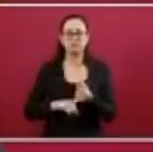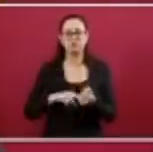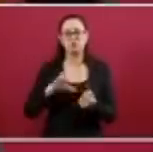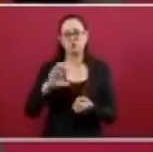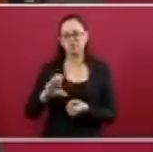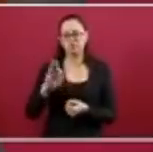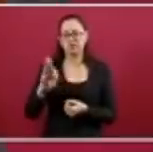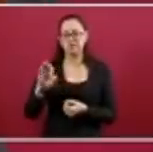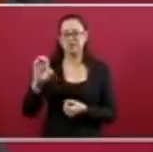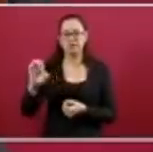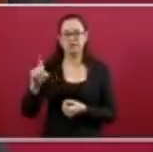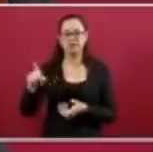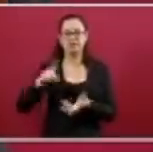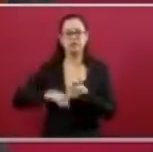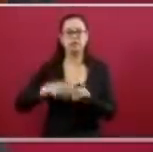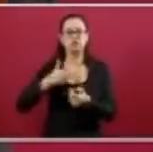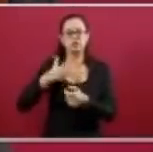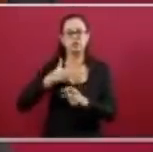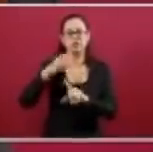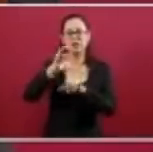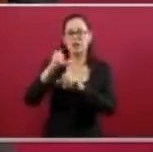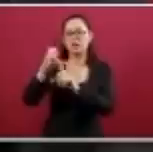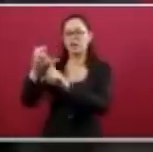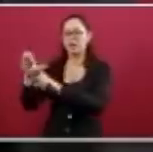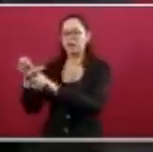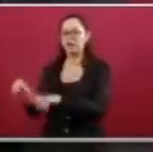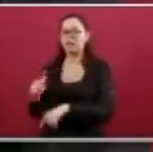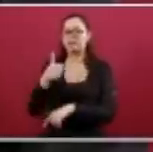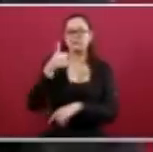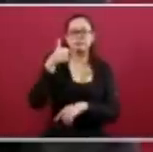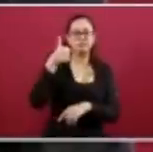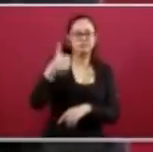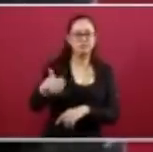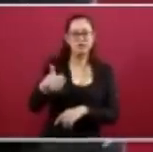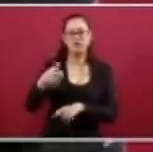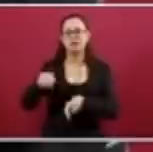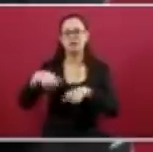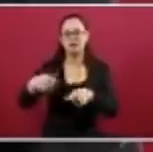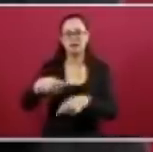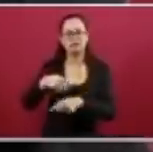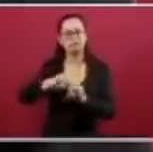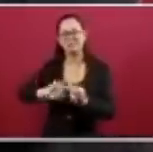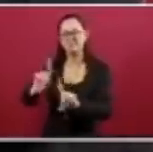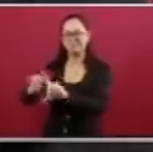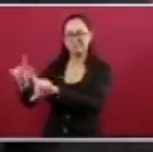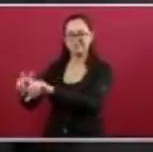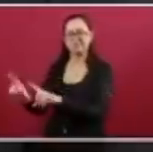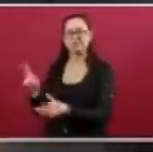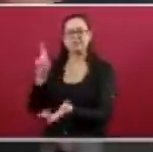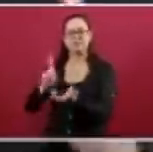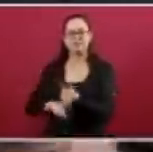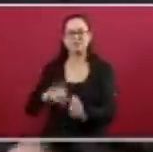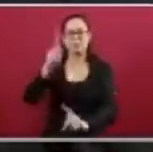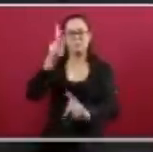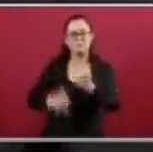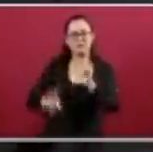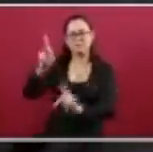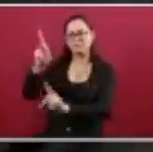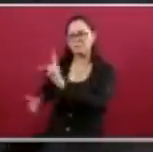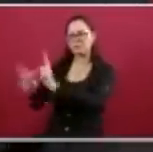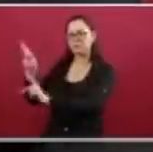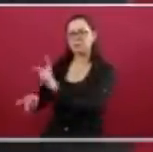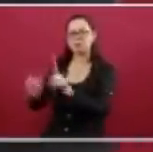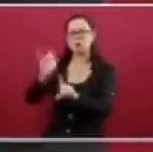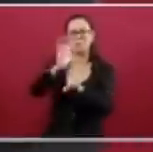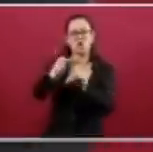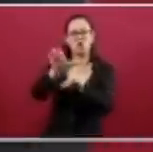seis subsidiarias de generación, la transmisión es una empresa, en fin, fue fracturada de tal manera